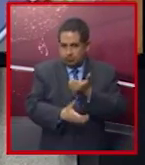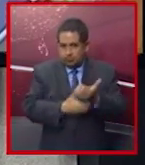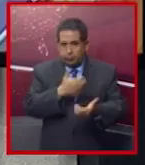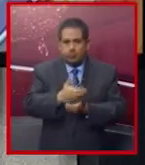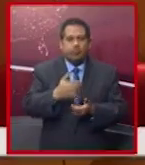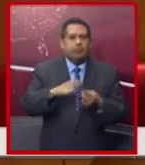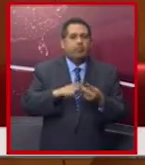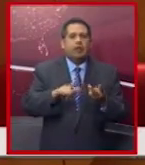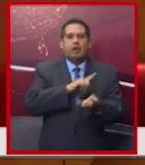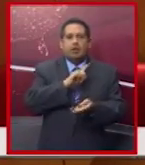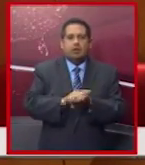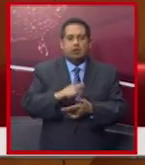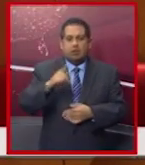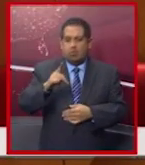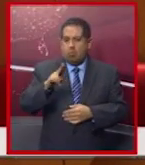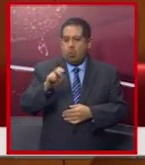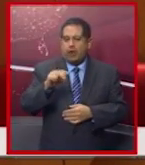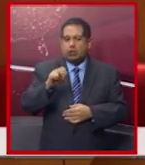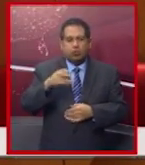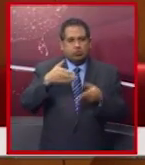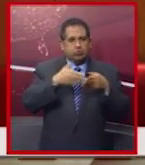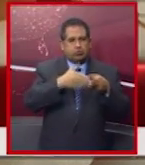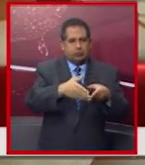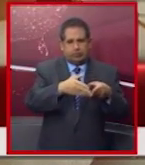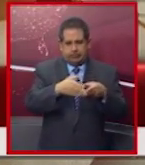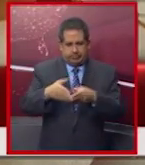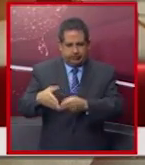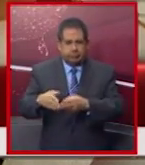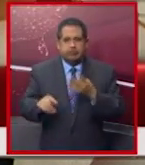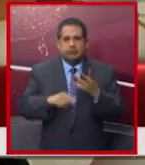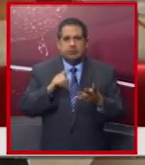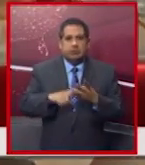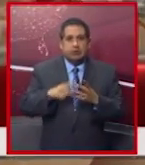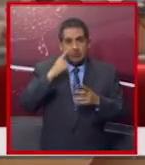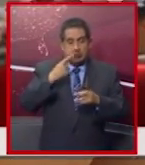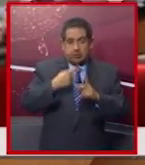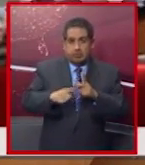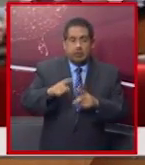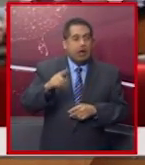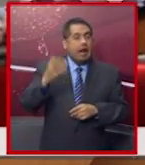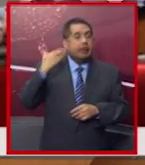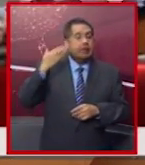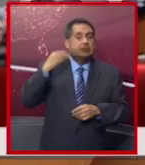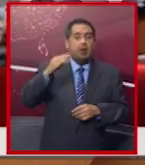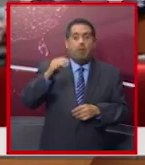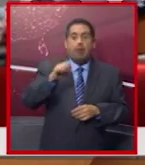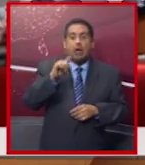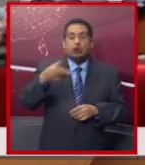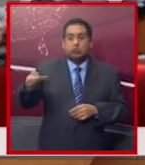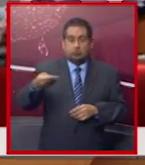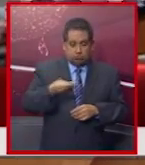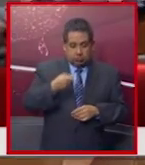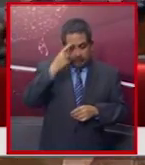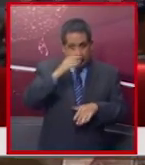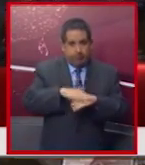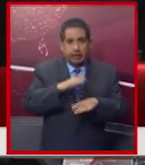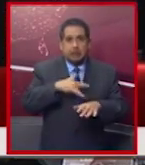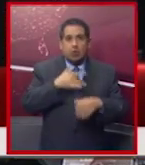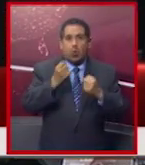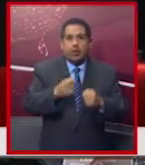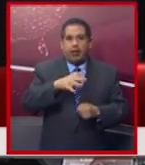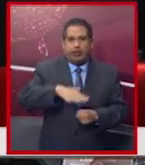Comercio Marítimos y de la Ley de Puertos, enviada por el Ejecutivo en marzo, con la finalidad de incrementar la seguridad en los puertos